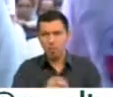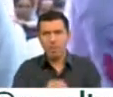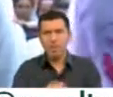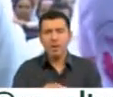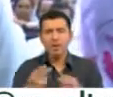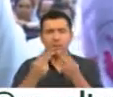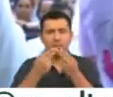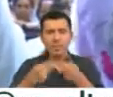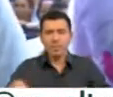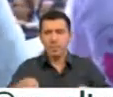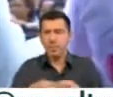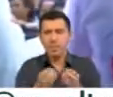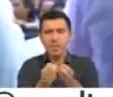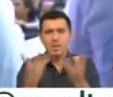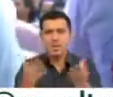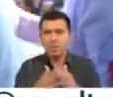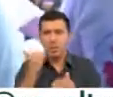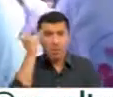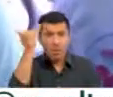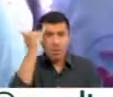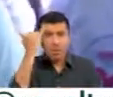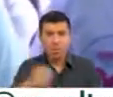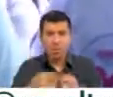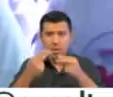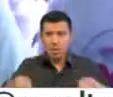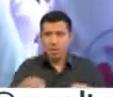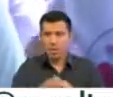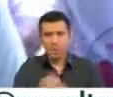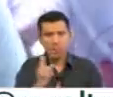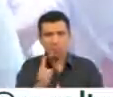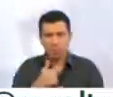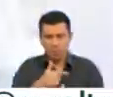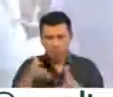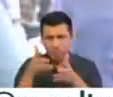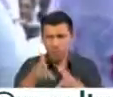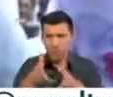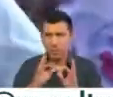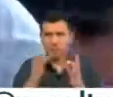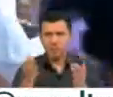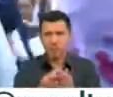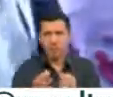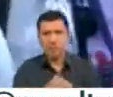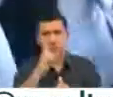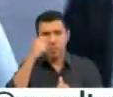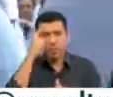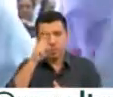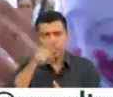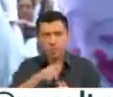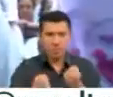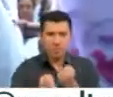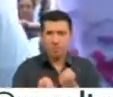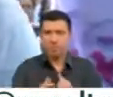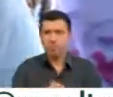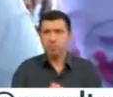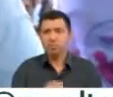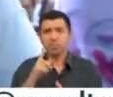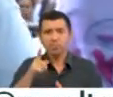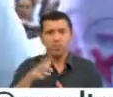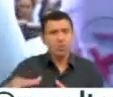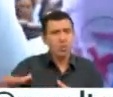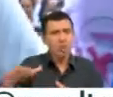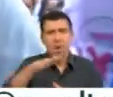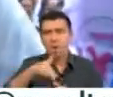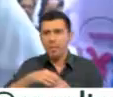nivel de pensamiento que podamos educar a los hijos y que el Estado nos respalde. Tenemos llena la plazoleta, tenemos llena el parque, tenemos llena